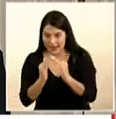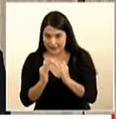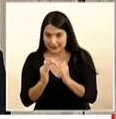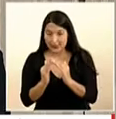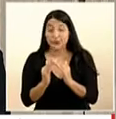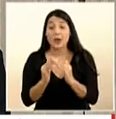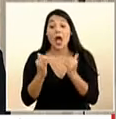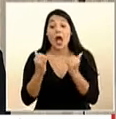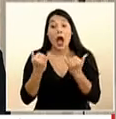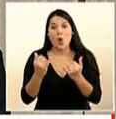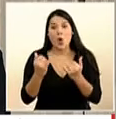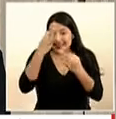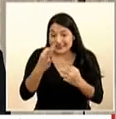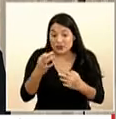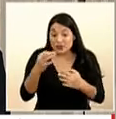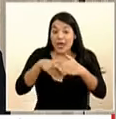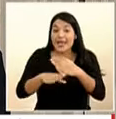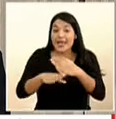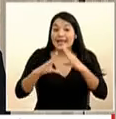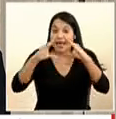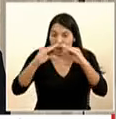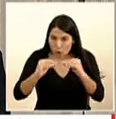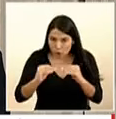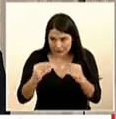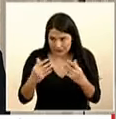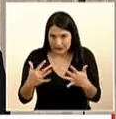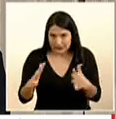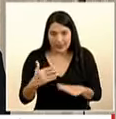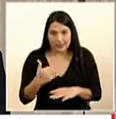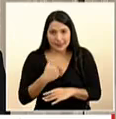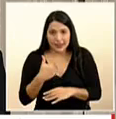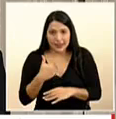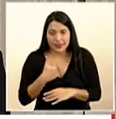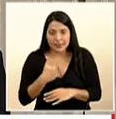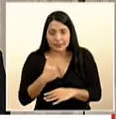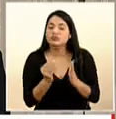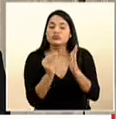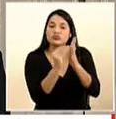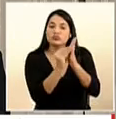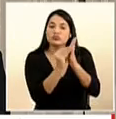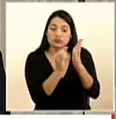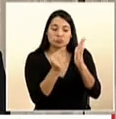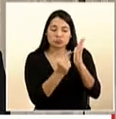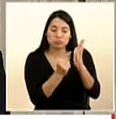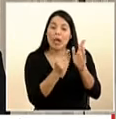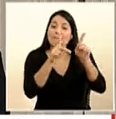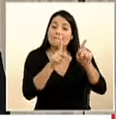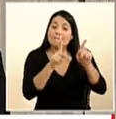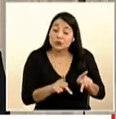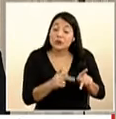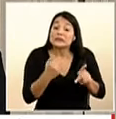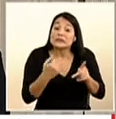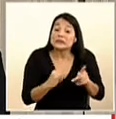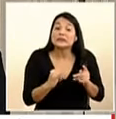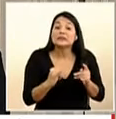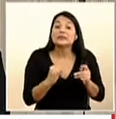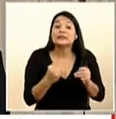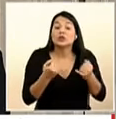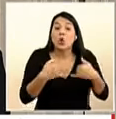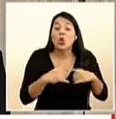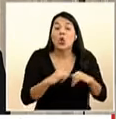nocturna exceptúa a las personas que están en su jornada laboral sobre todo la de